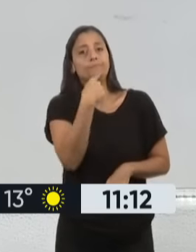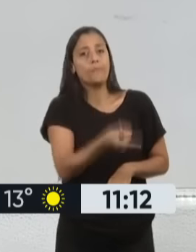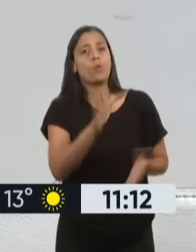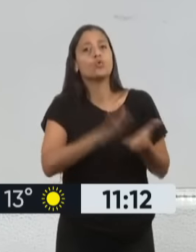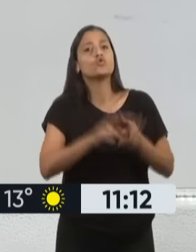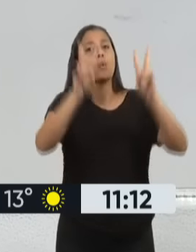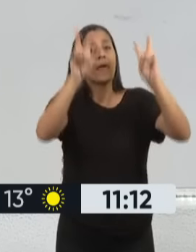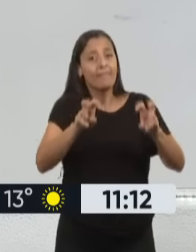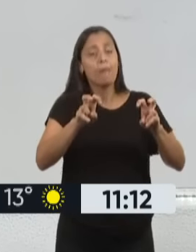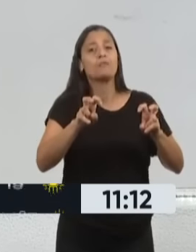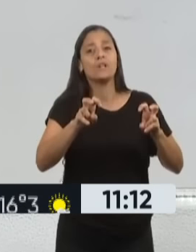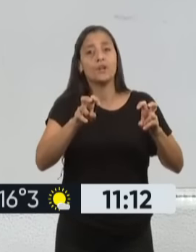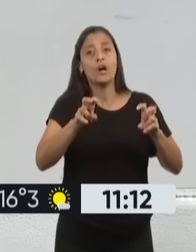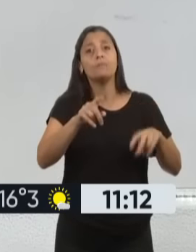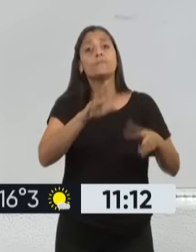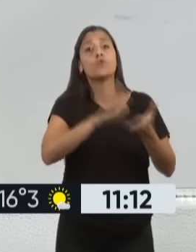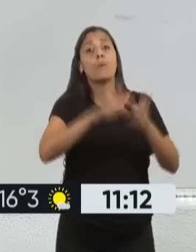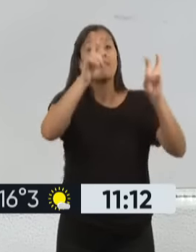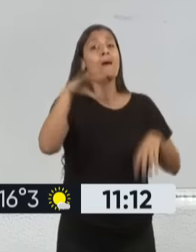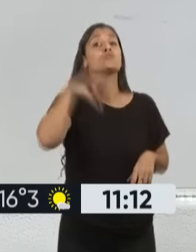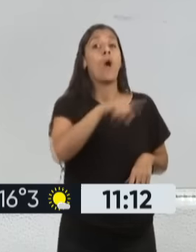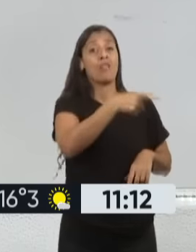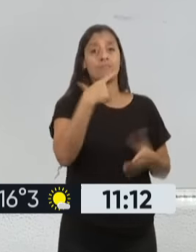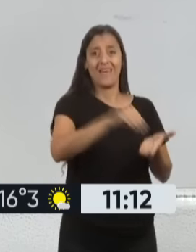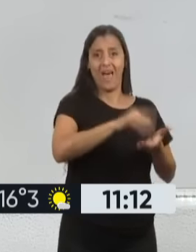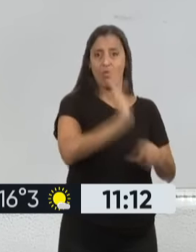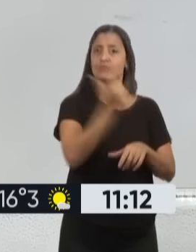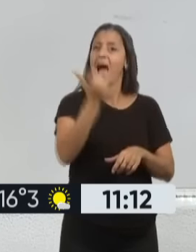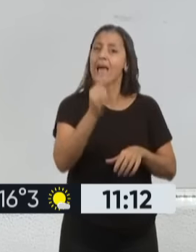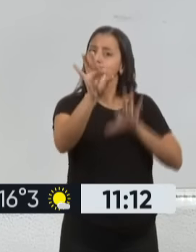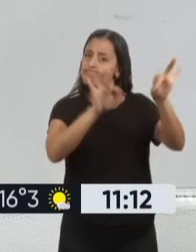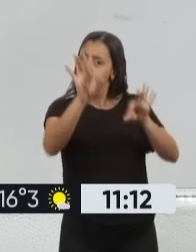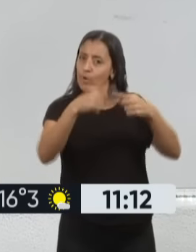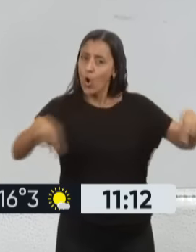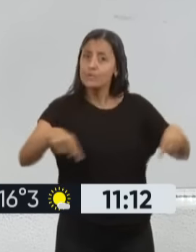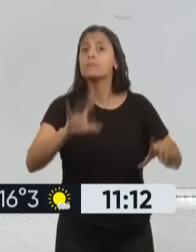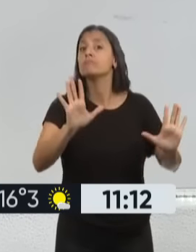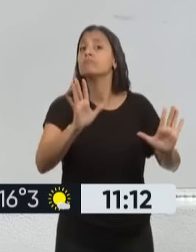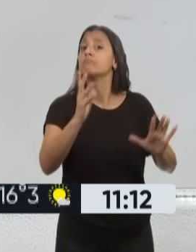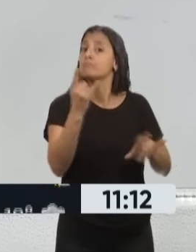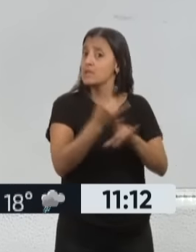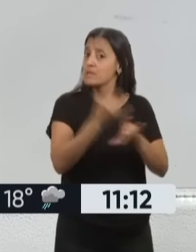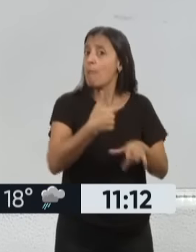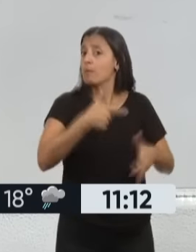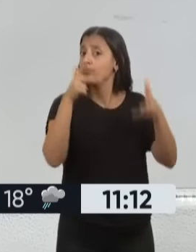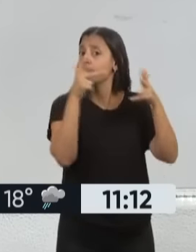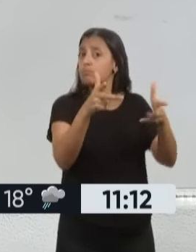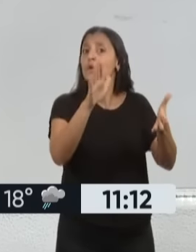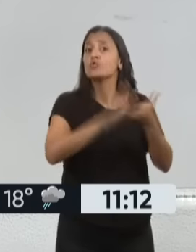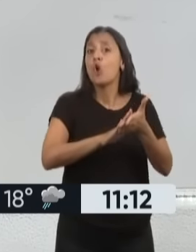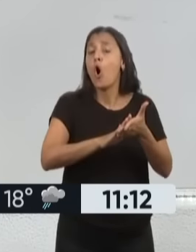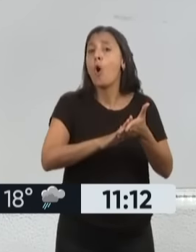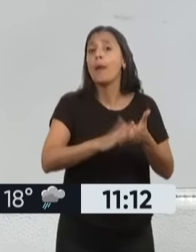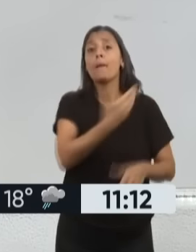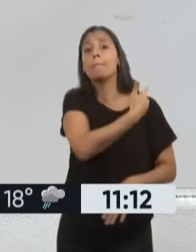tema dietas un par de definiciones siempre guiándome de lo referido a la postura